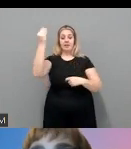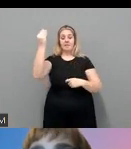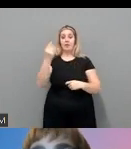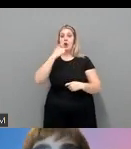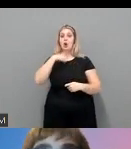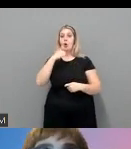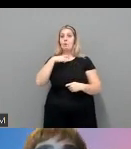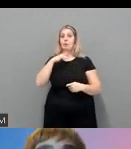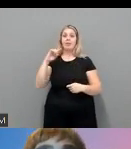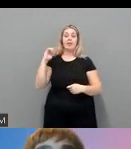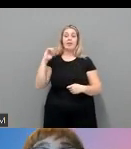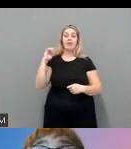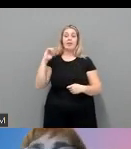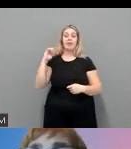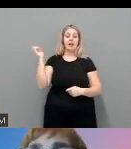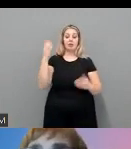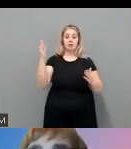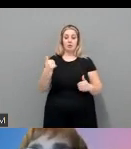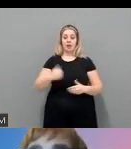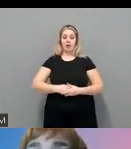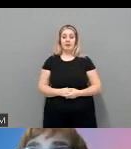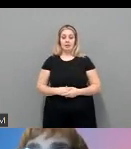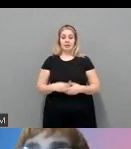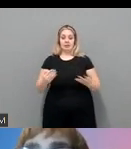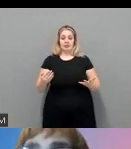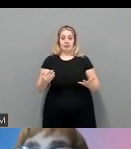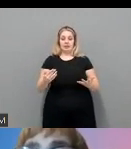logopedia. Pero es que